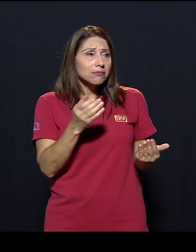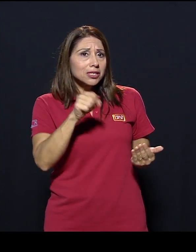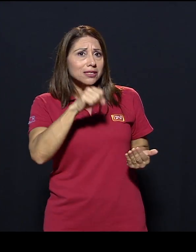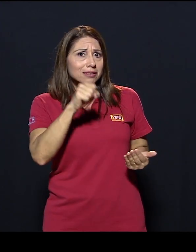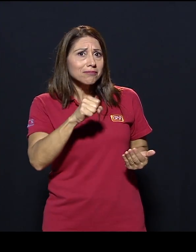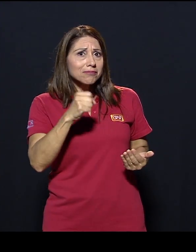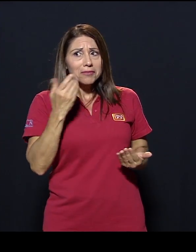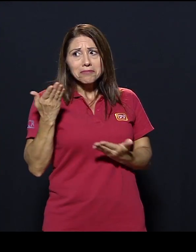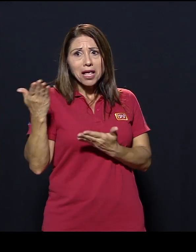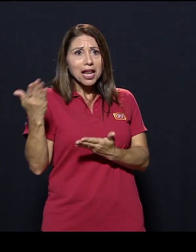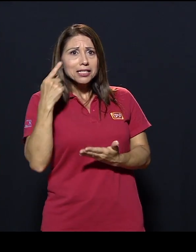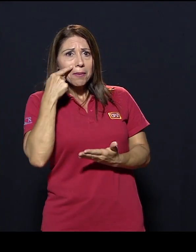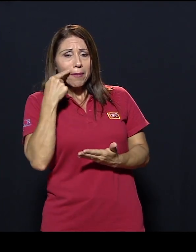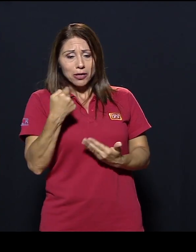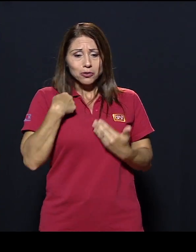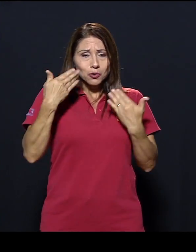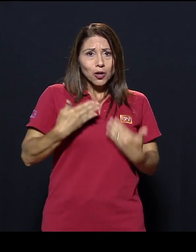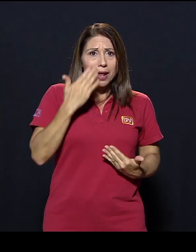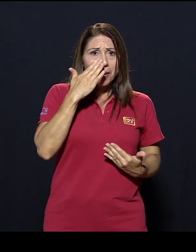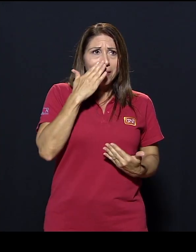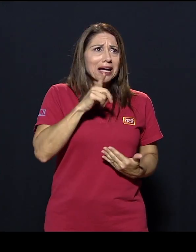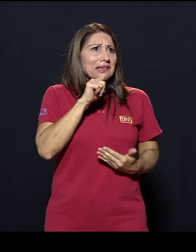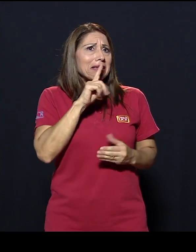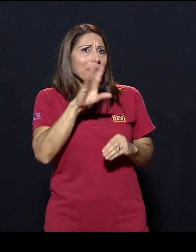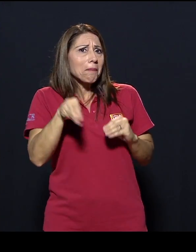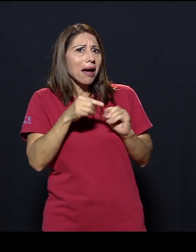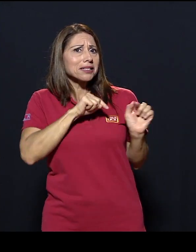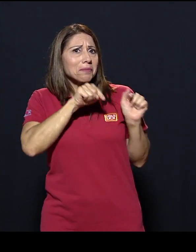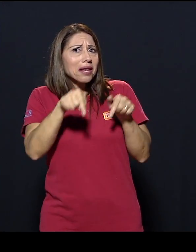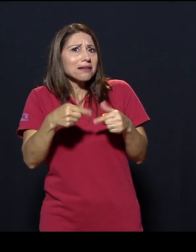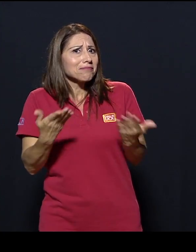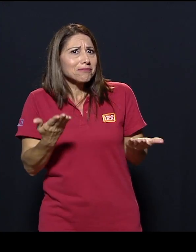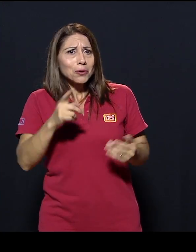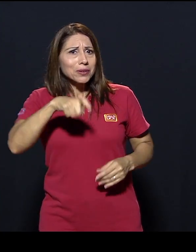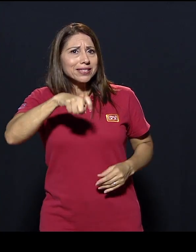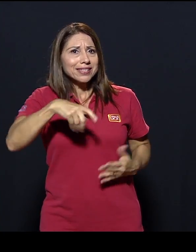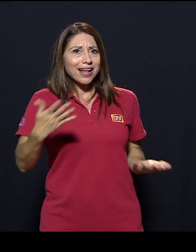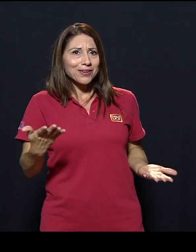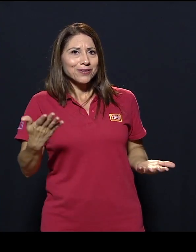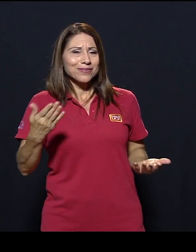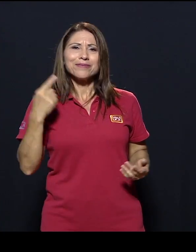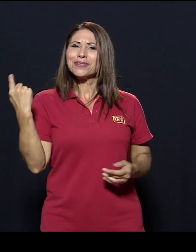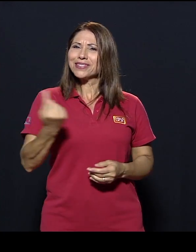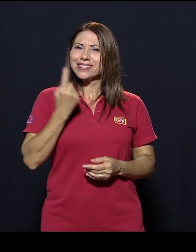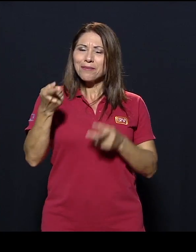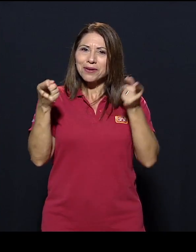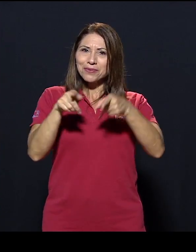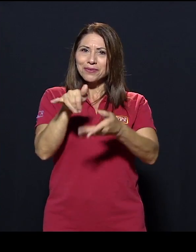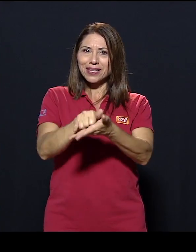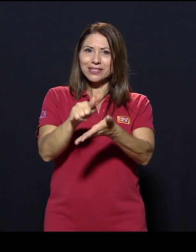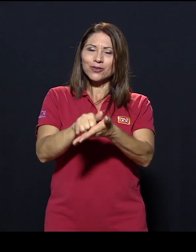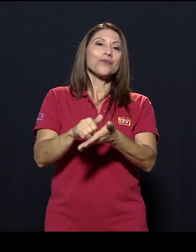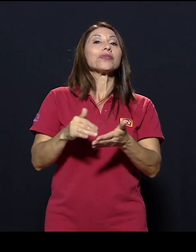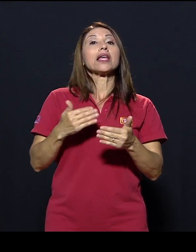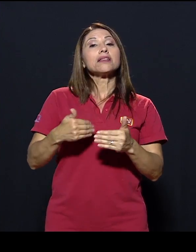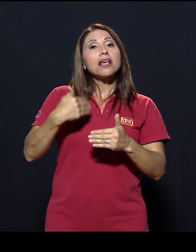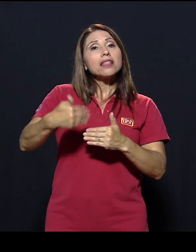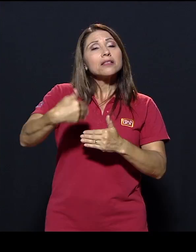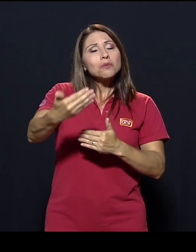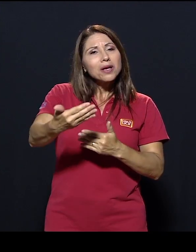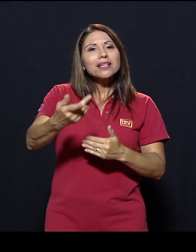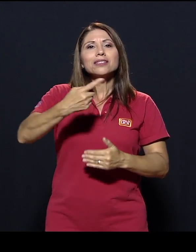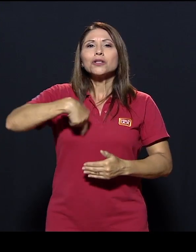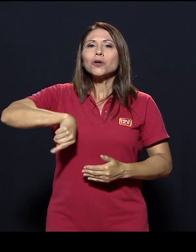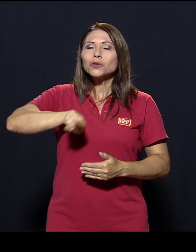sea, él es el papá, yo soy la mamá, ¿quién más tendría que venir? O sea, no es necesario. Entonces, ¿verdad? Siempre fue eso. Sí llegó un